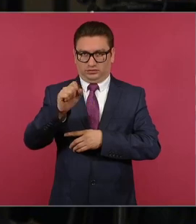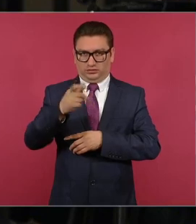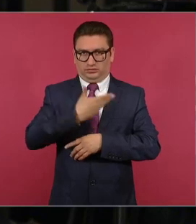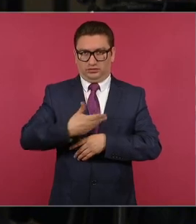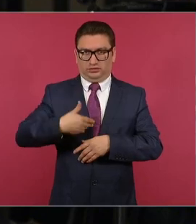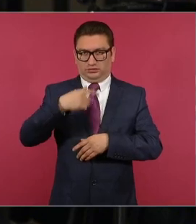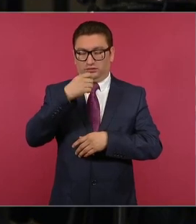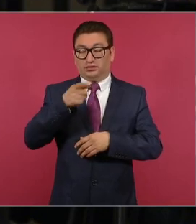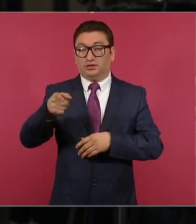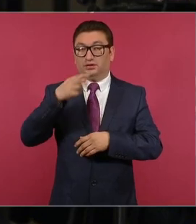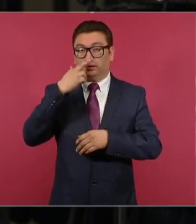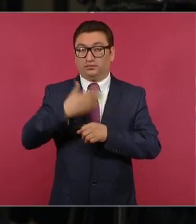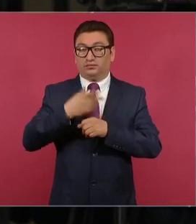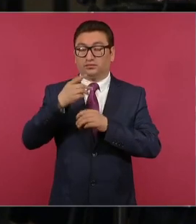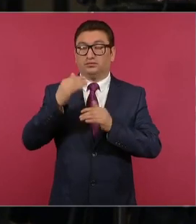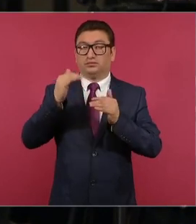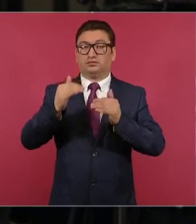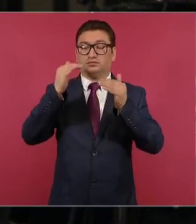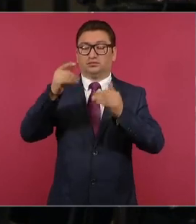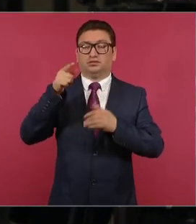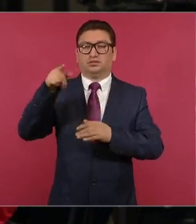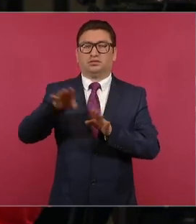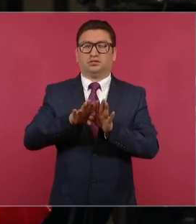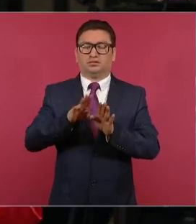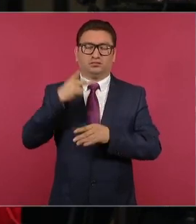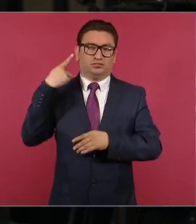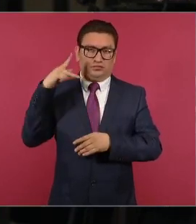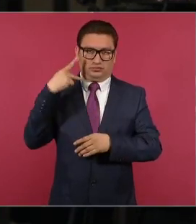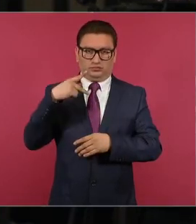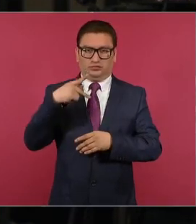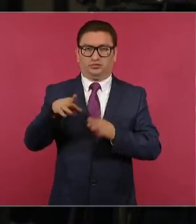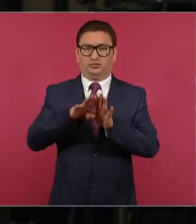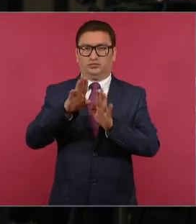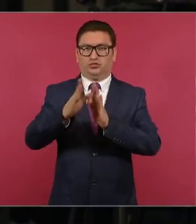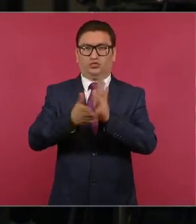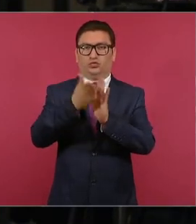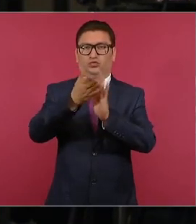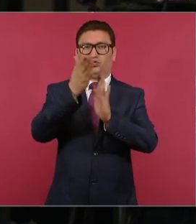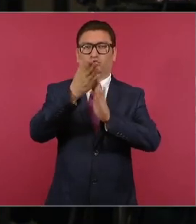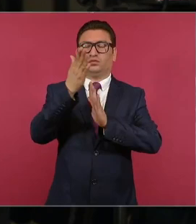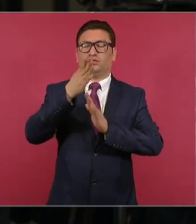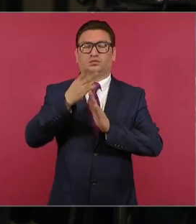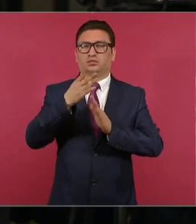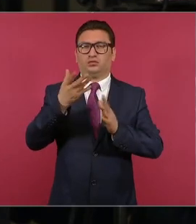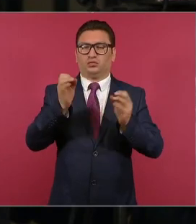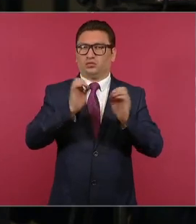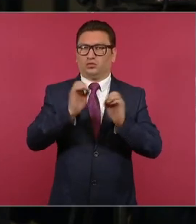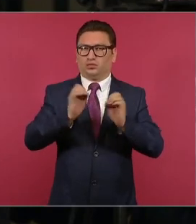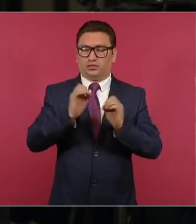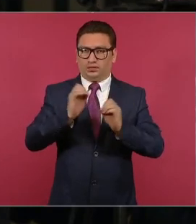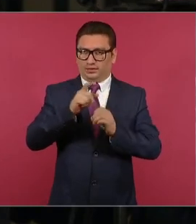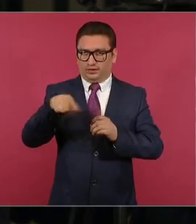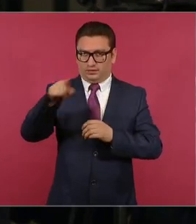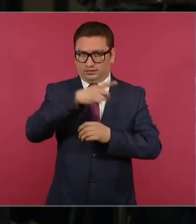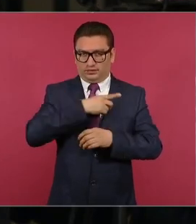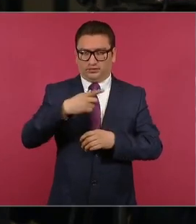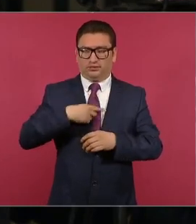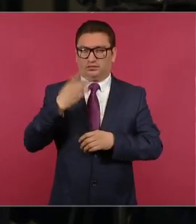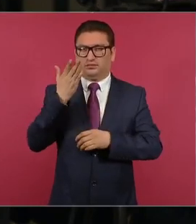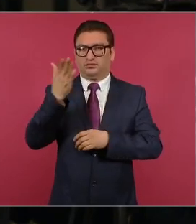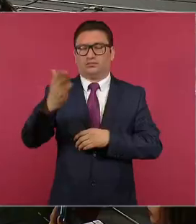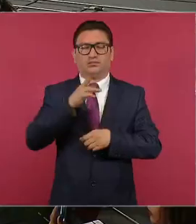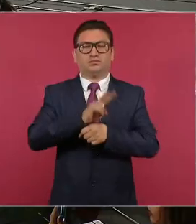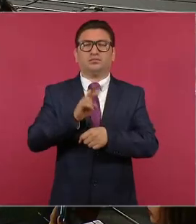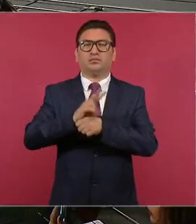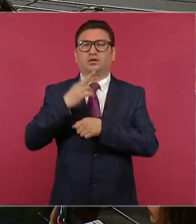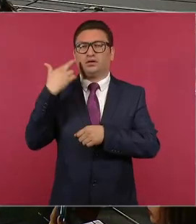del Estado de Puebla y a los medios afines de construcción con obras fantasmas, por lo que piden una